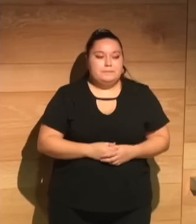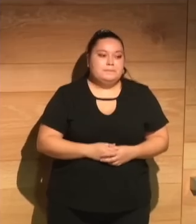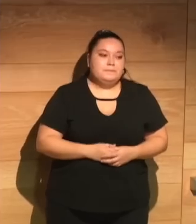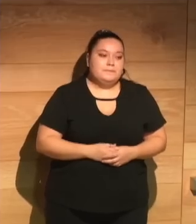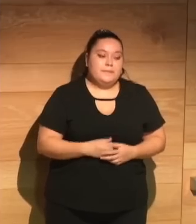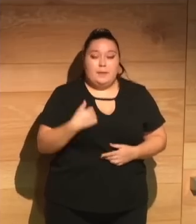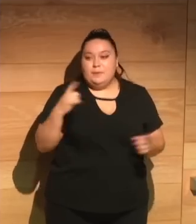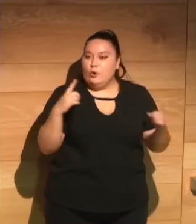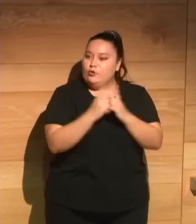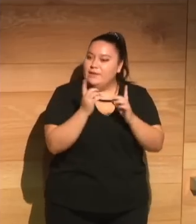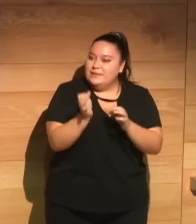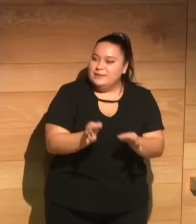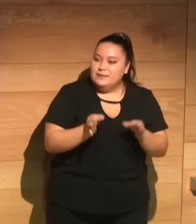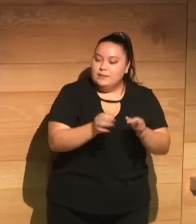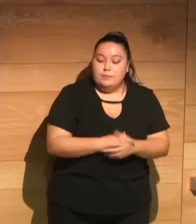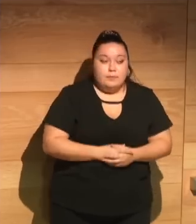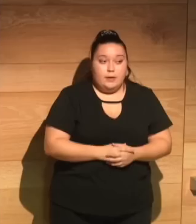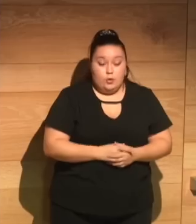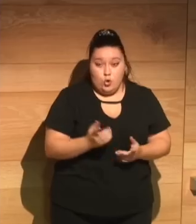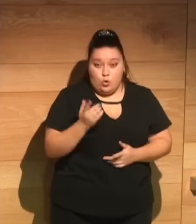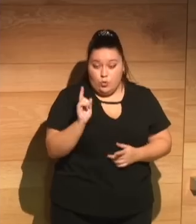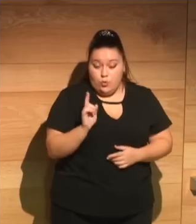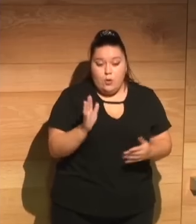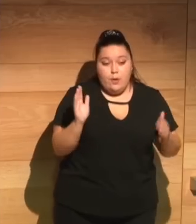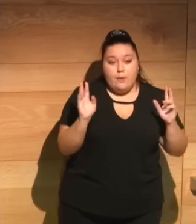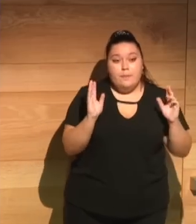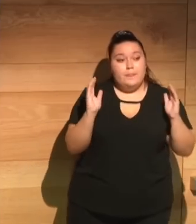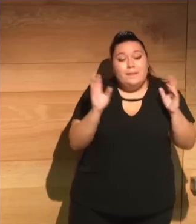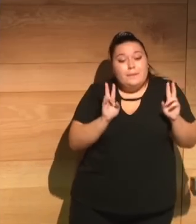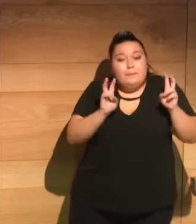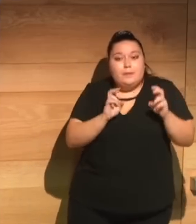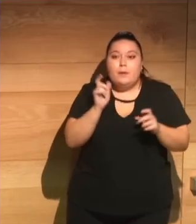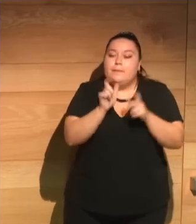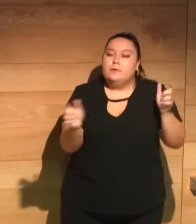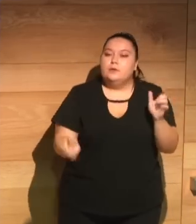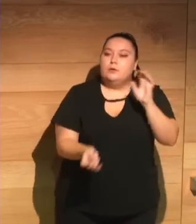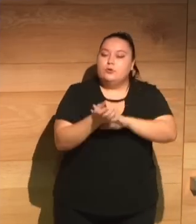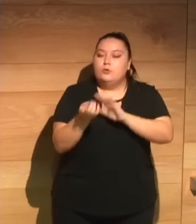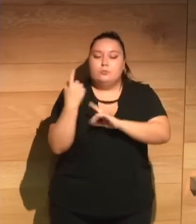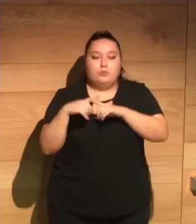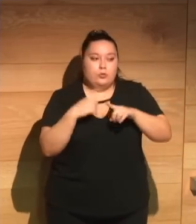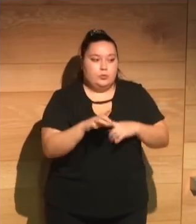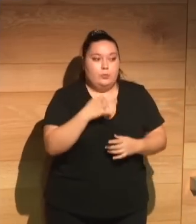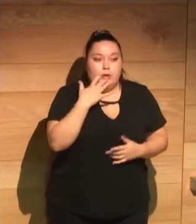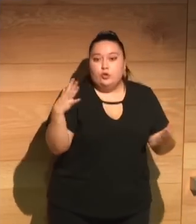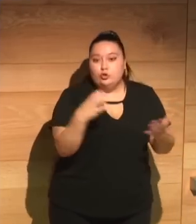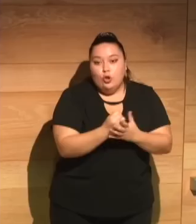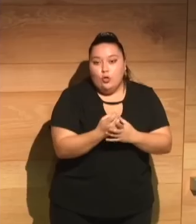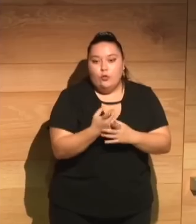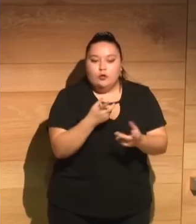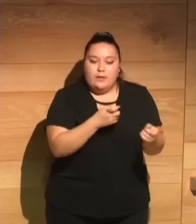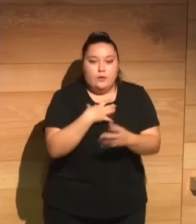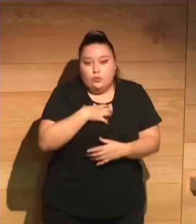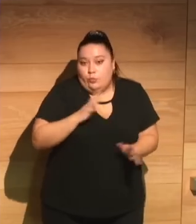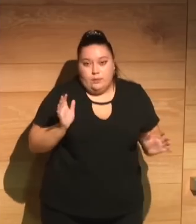¿eh? No, todo lo contrario. Desde el principio de los tiempos, la gente intenta inventar cosas porque no todo el mundo puede ir a cazar mamuts. No puede. Entonces, y quiere,